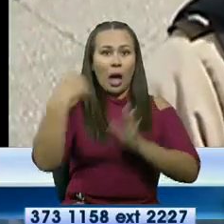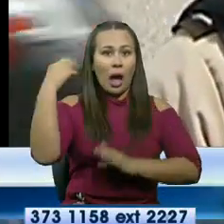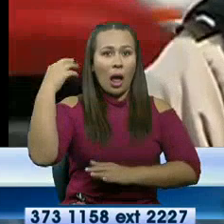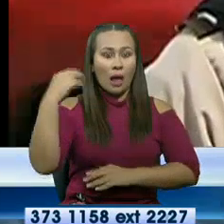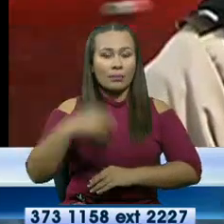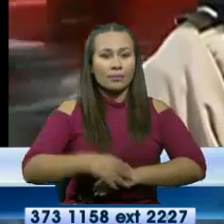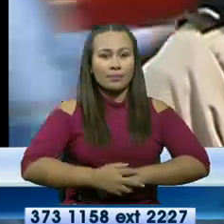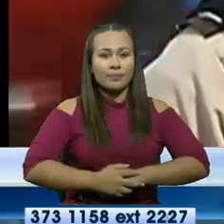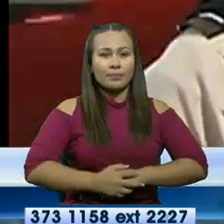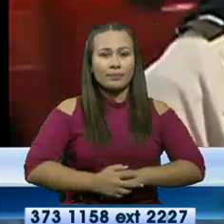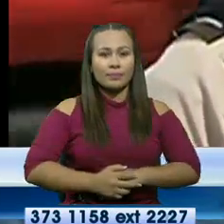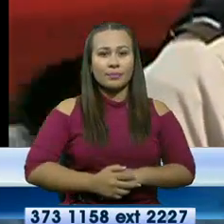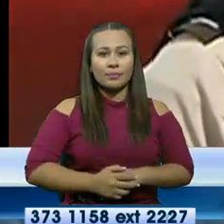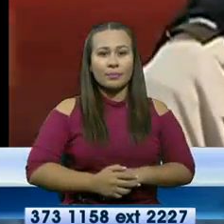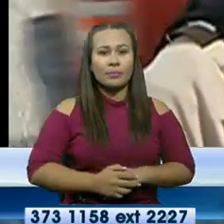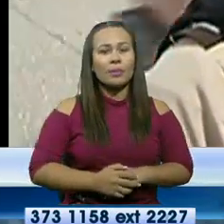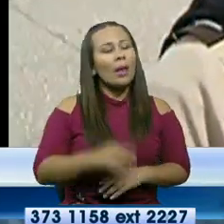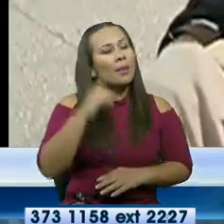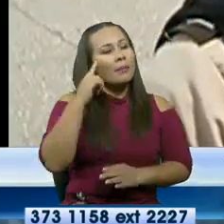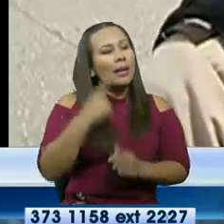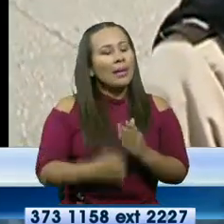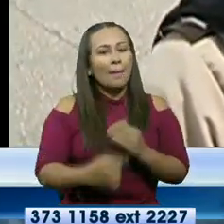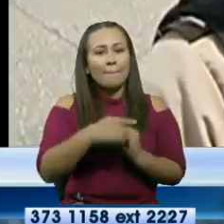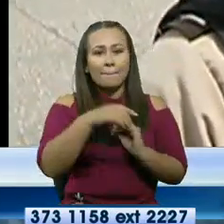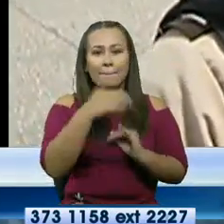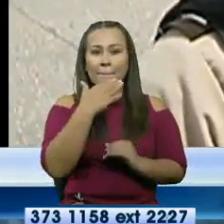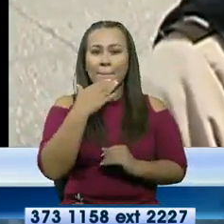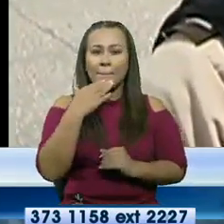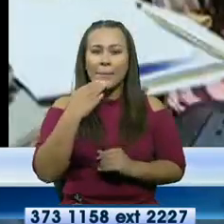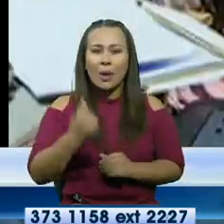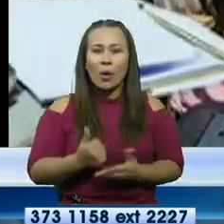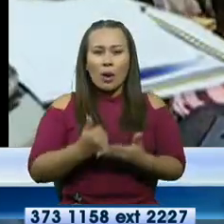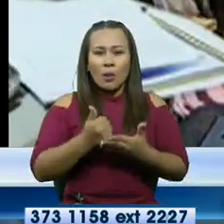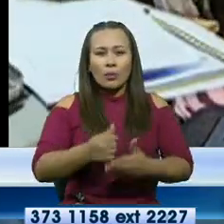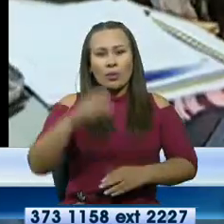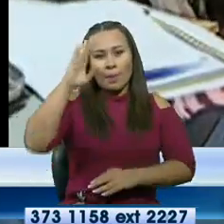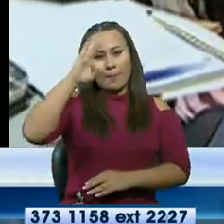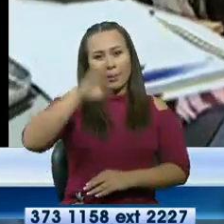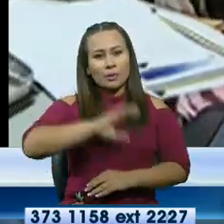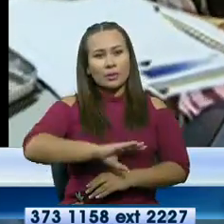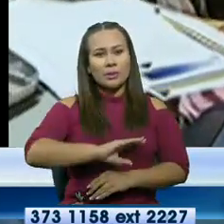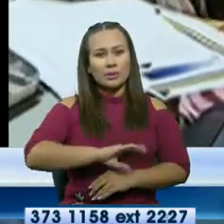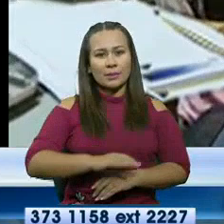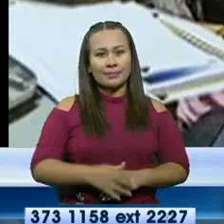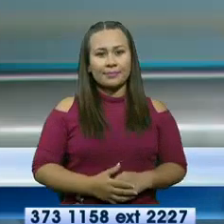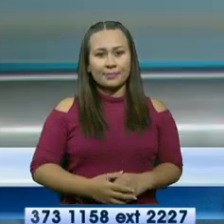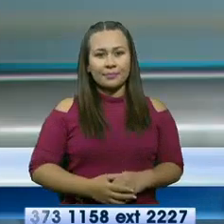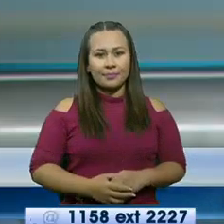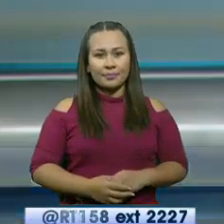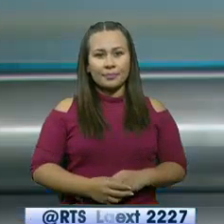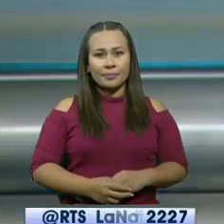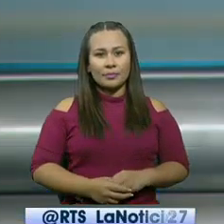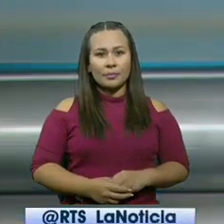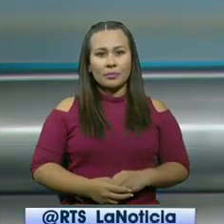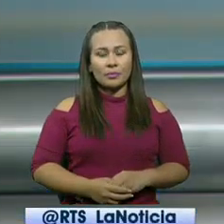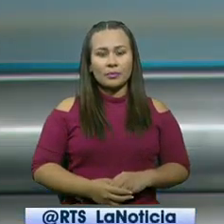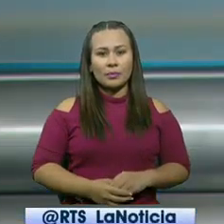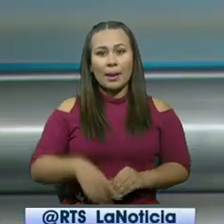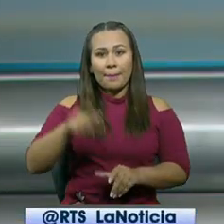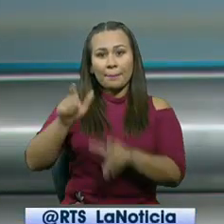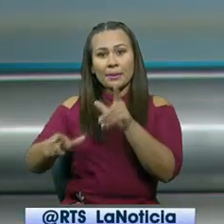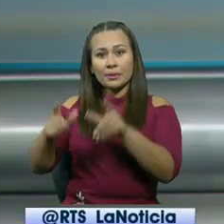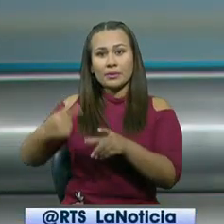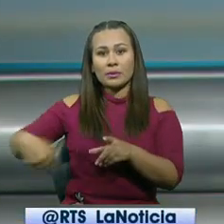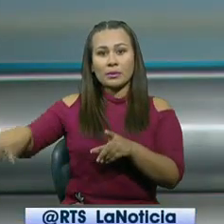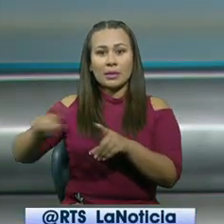cual sirve para una mejor reacción ante la policía. Informó Roselena Vascones. Habitantes